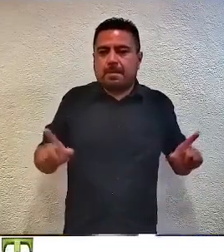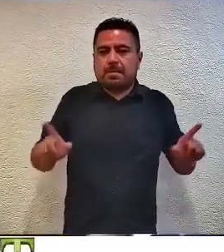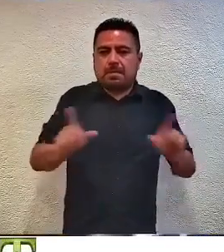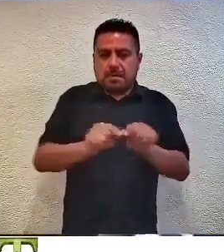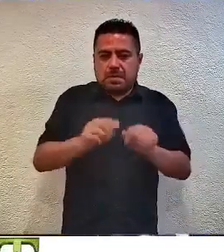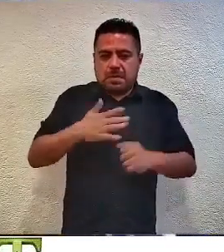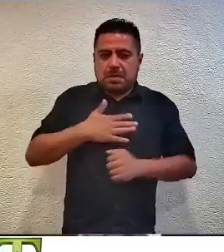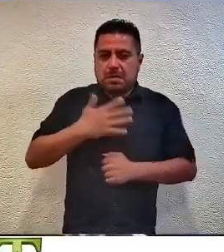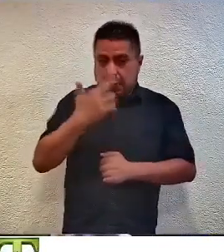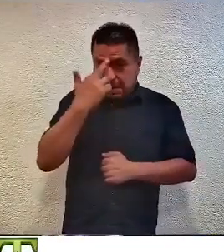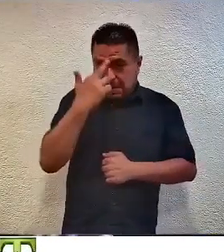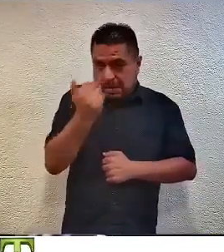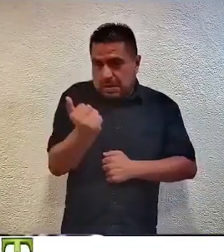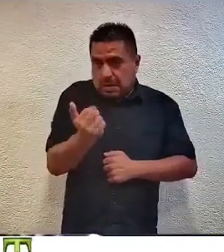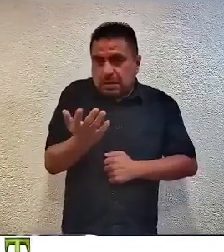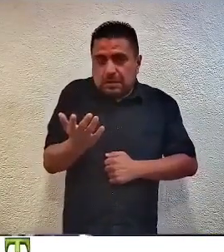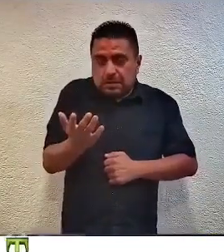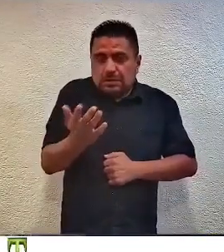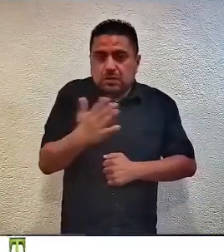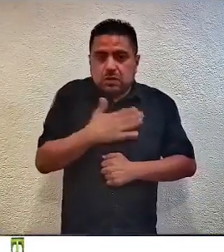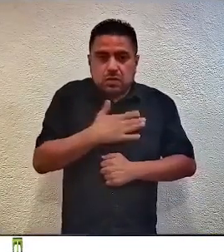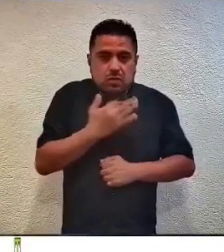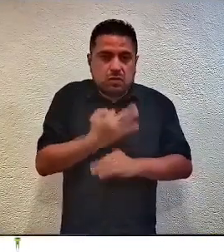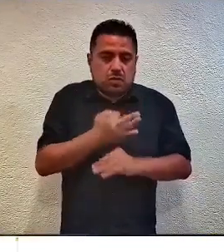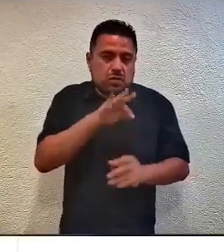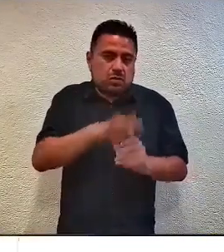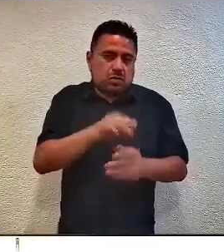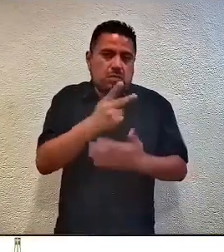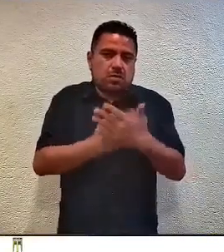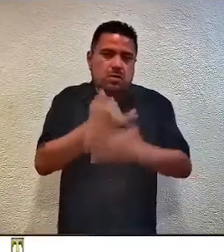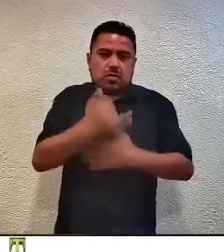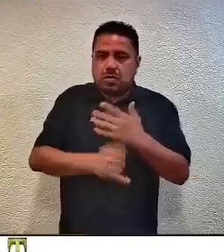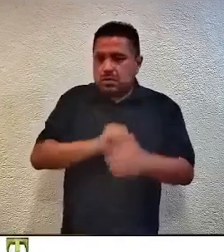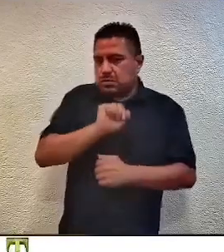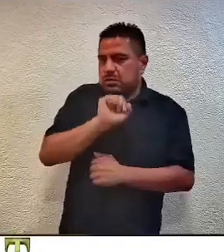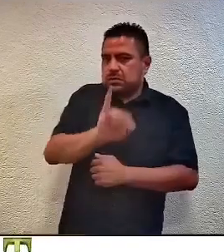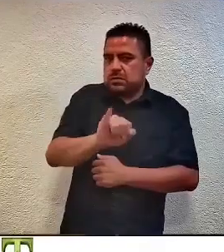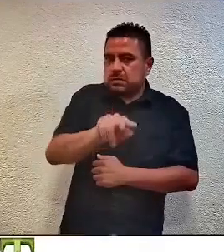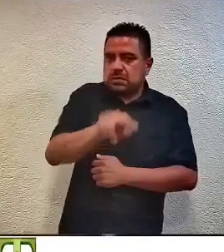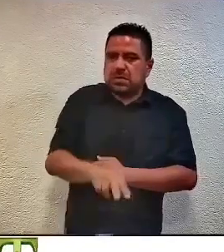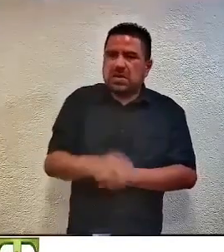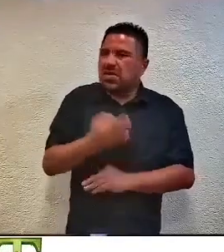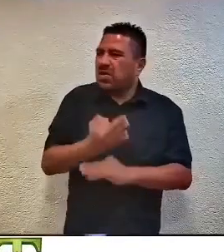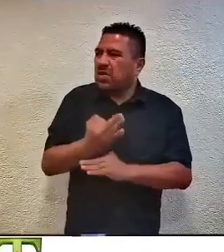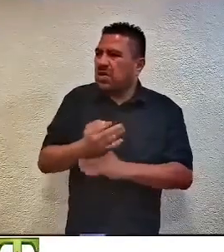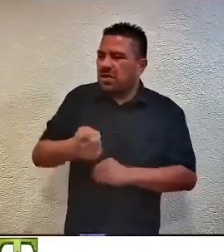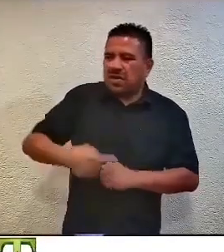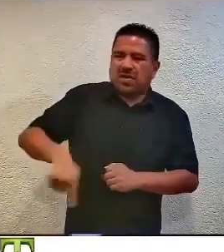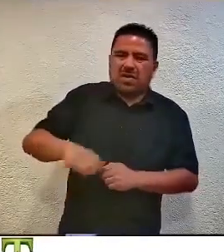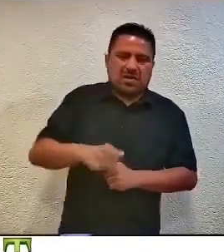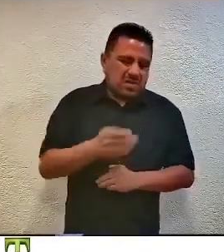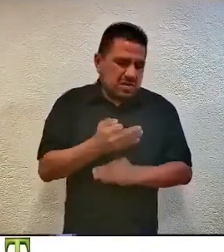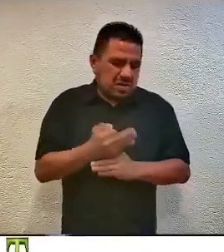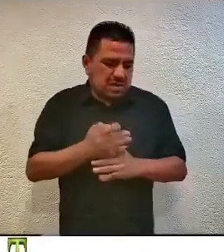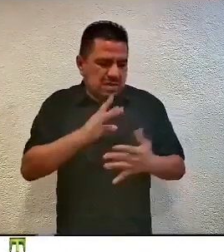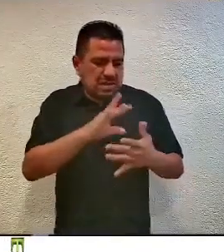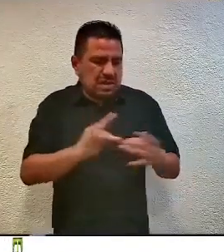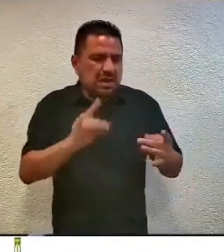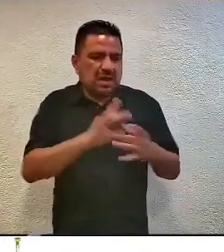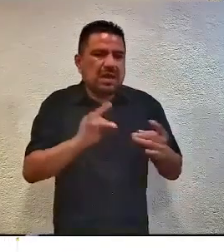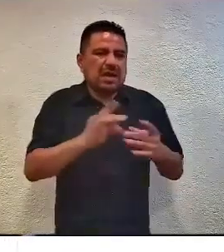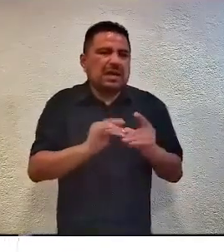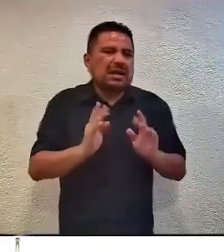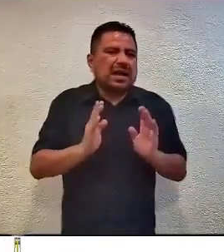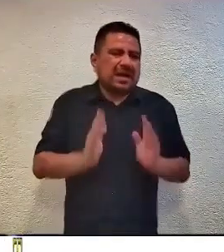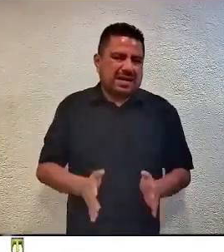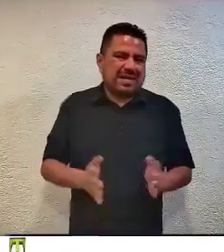el voto que voy a emitir a favor del proyecto. Como ustedes bien mencionaron,